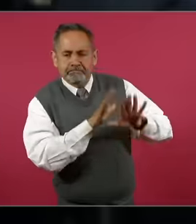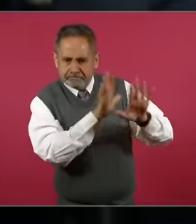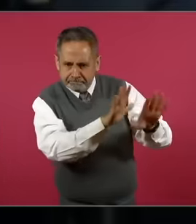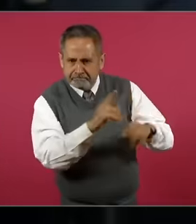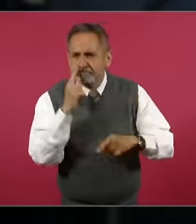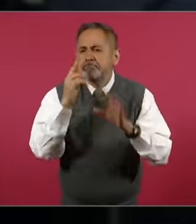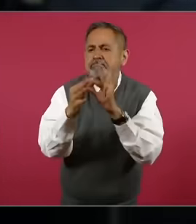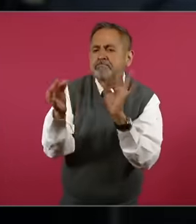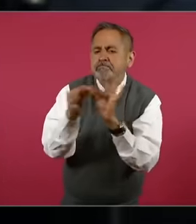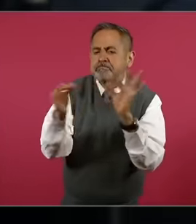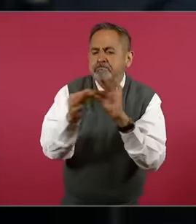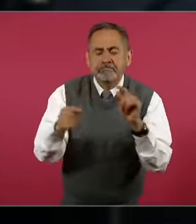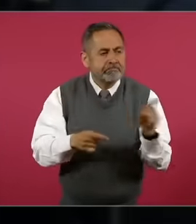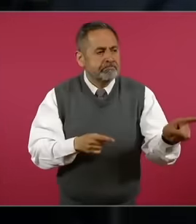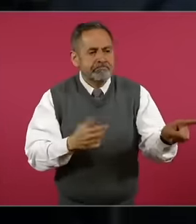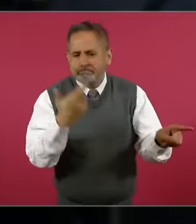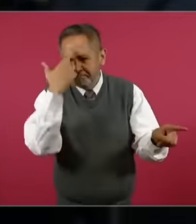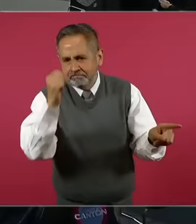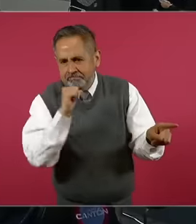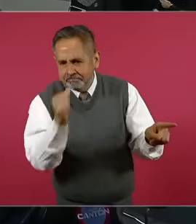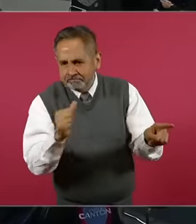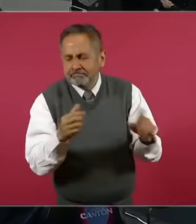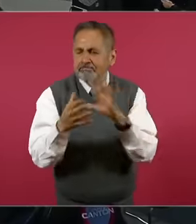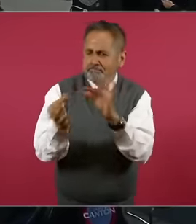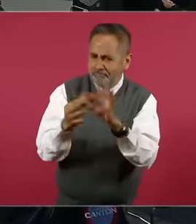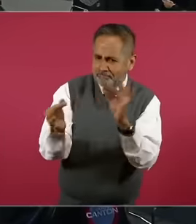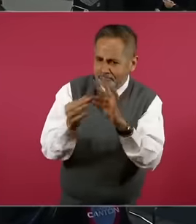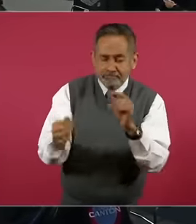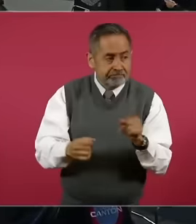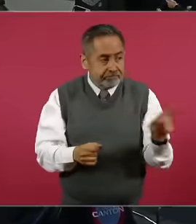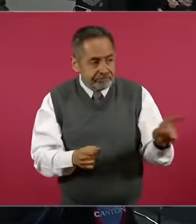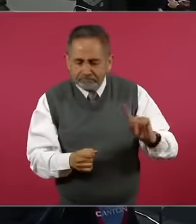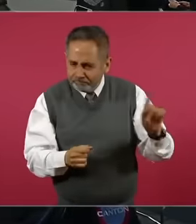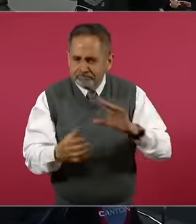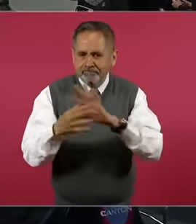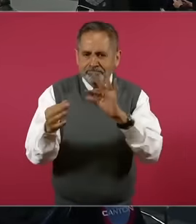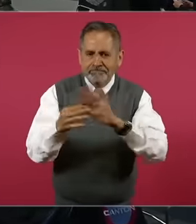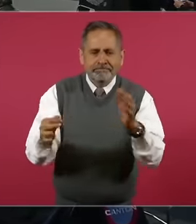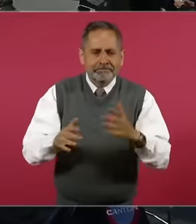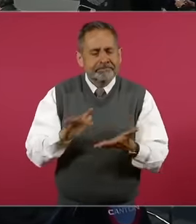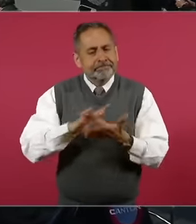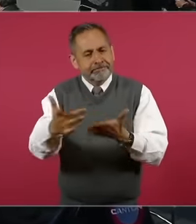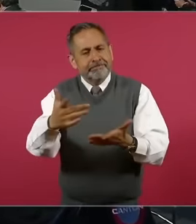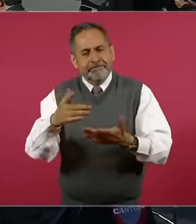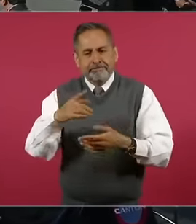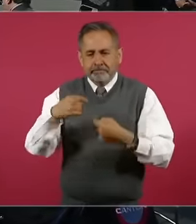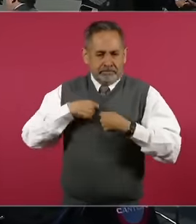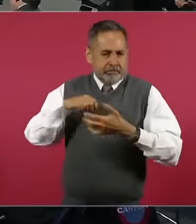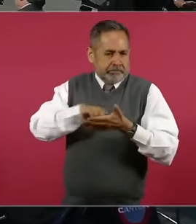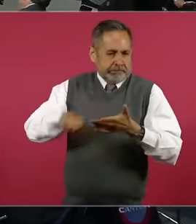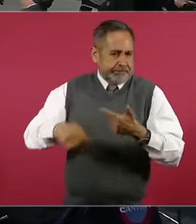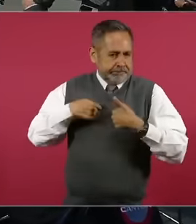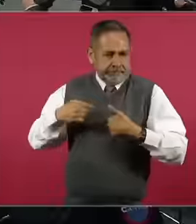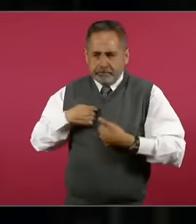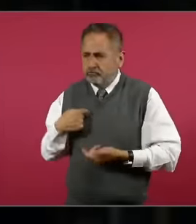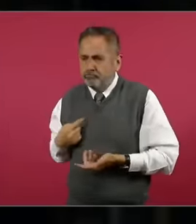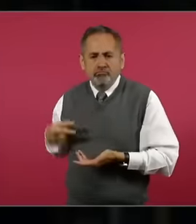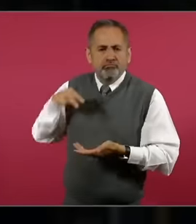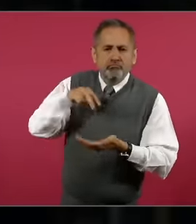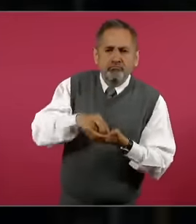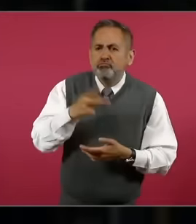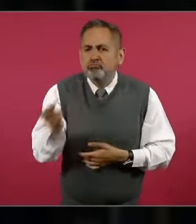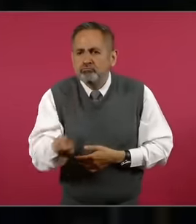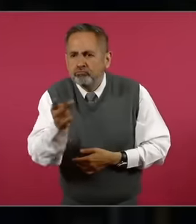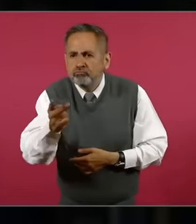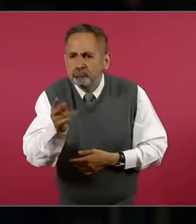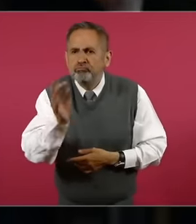ellos infundados. Agradezco personalmente la inclusión de medios como el que represento y que me permite informar los avances